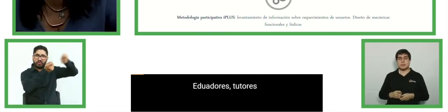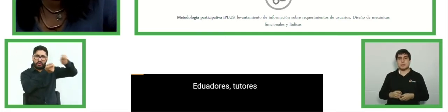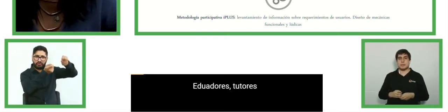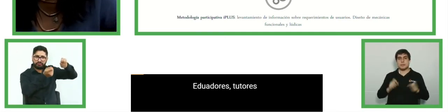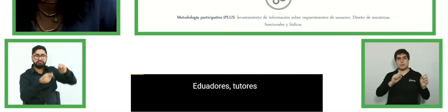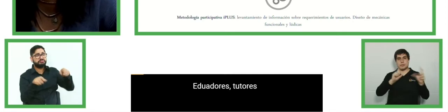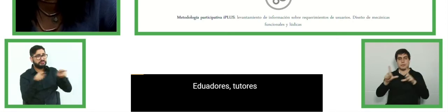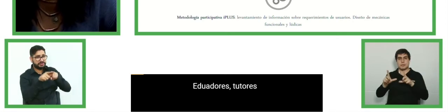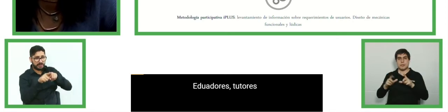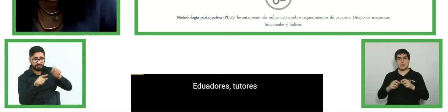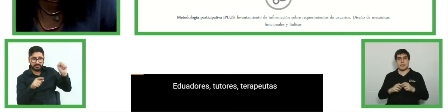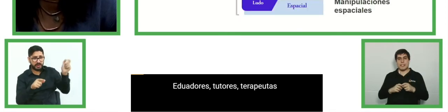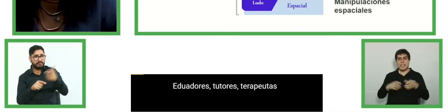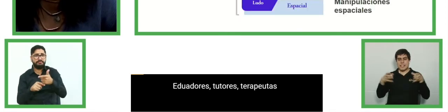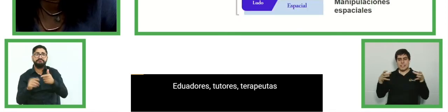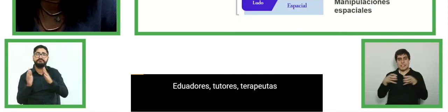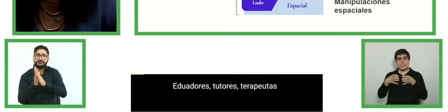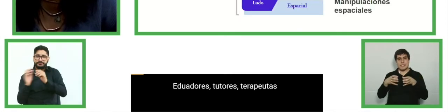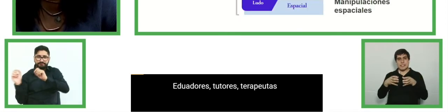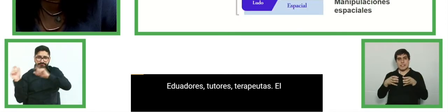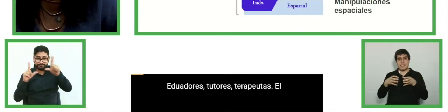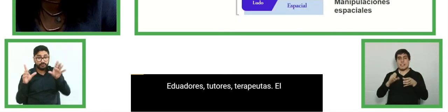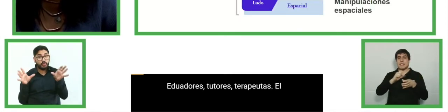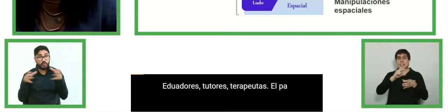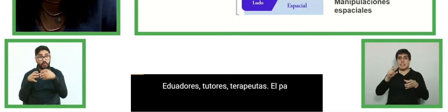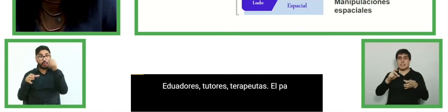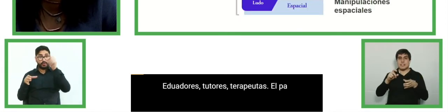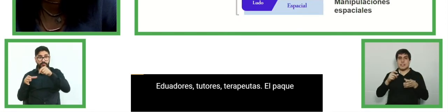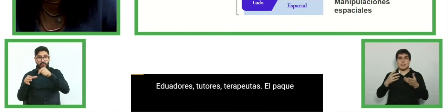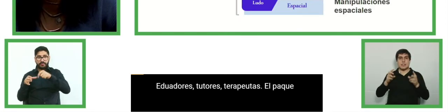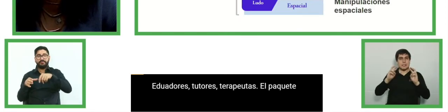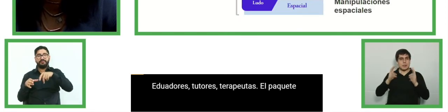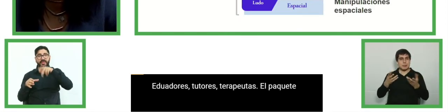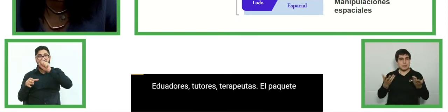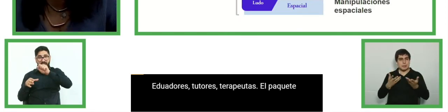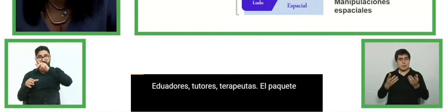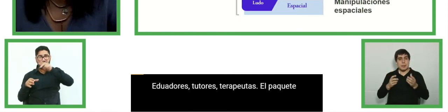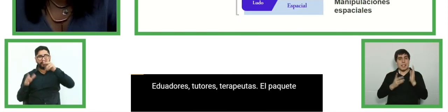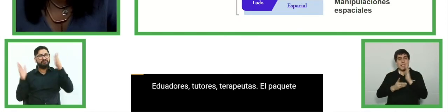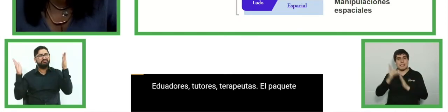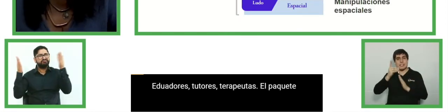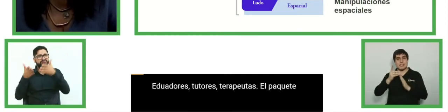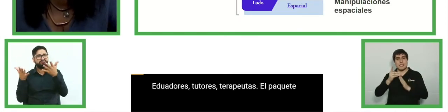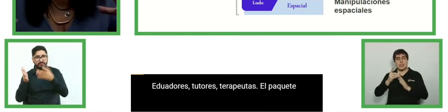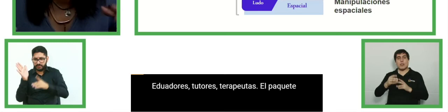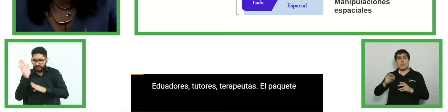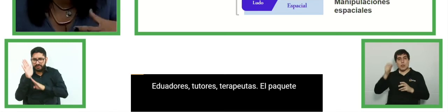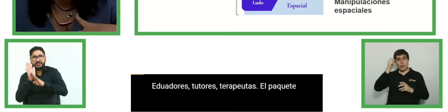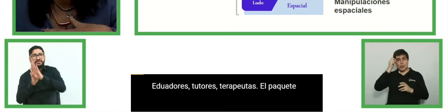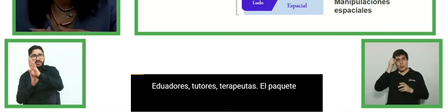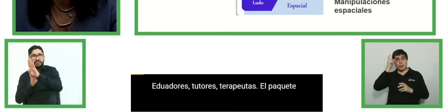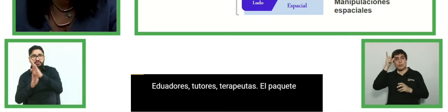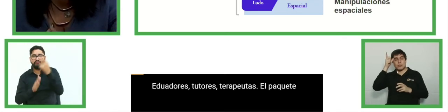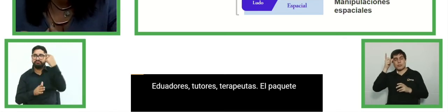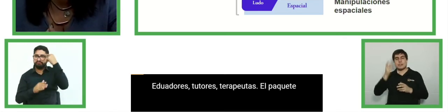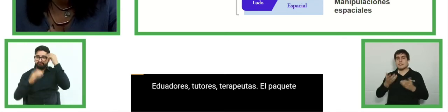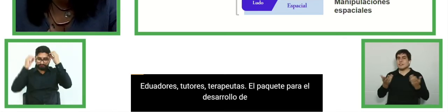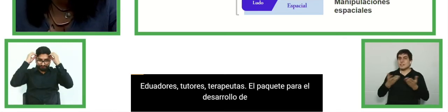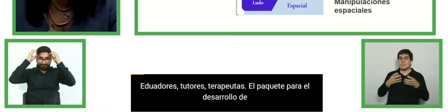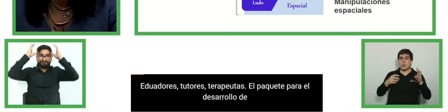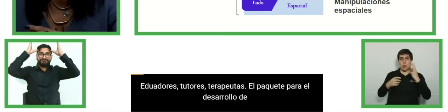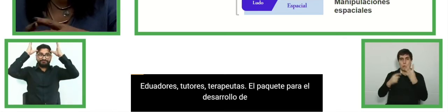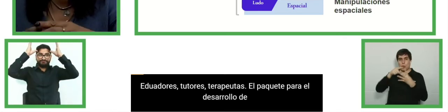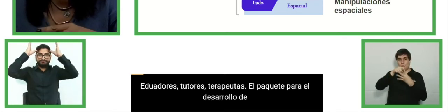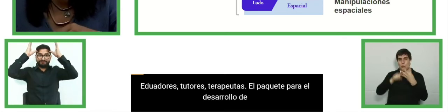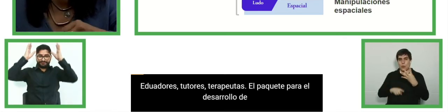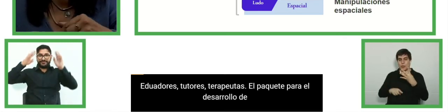Siguiente, el paquete para el desarrollo de habilidades cognitivas está conformado por 4 grupos. Cada